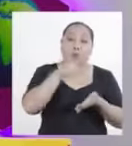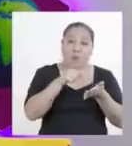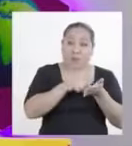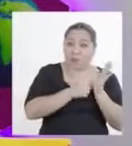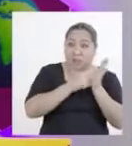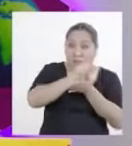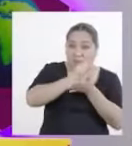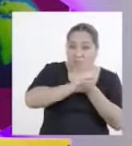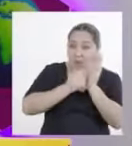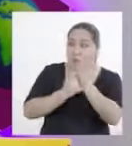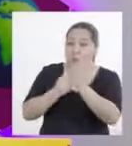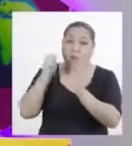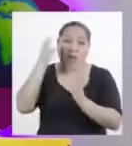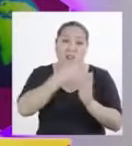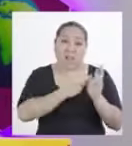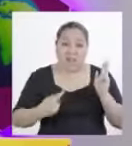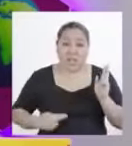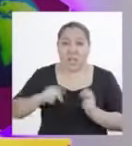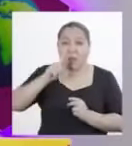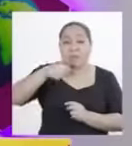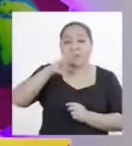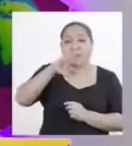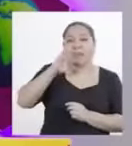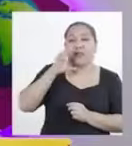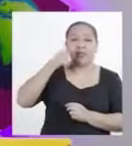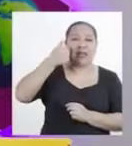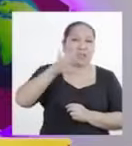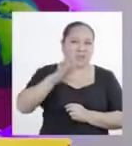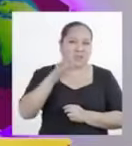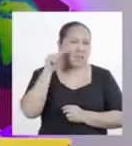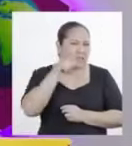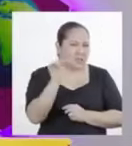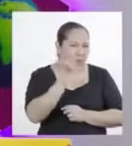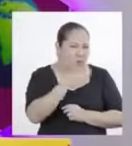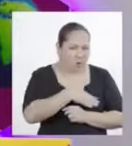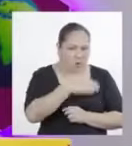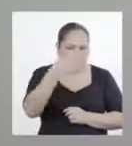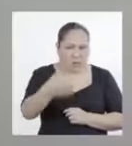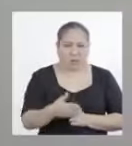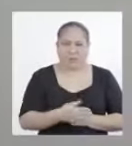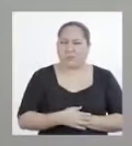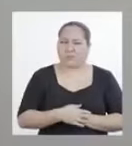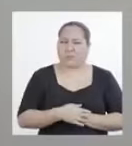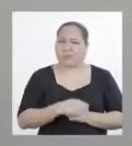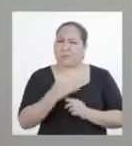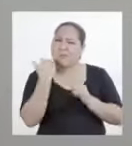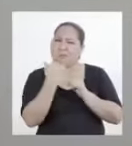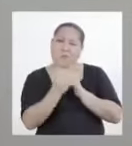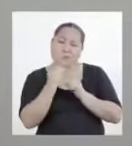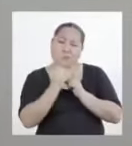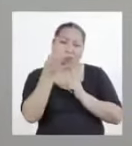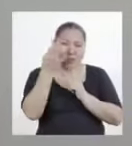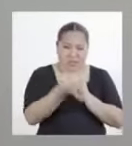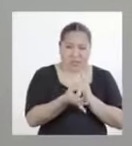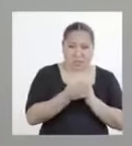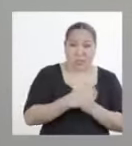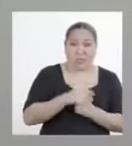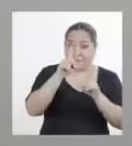1615 ¿Sigue siendo cierto ahora? ¿406 años después? Por lo menos parcialmente cierto